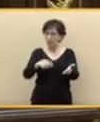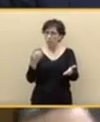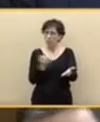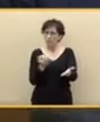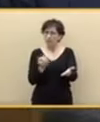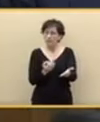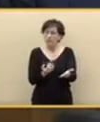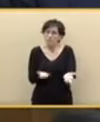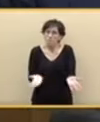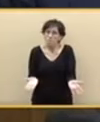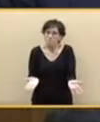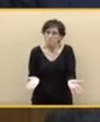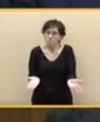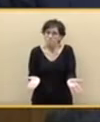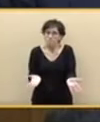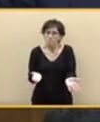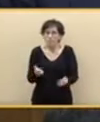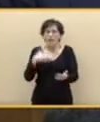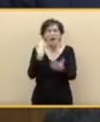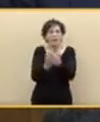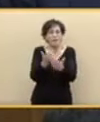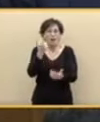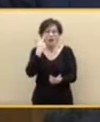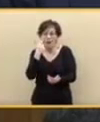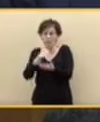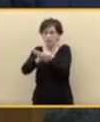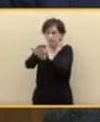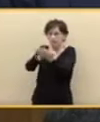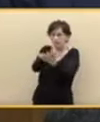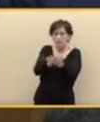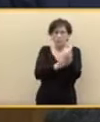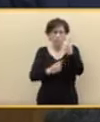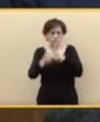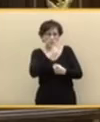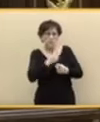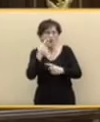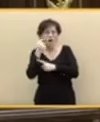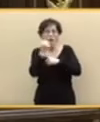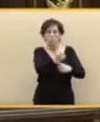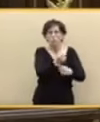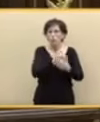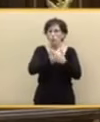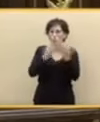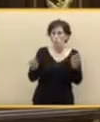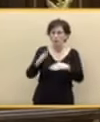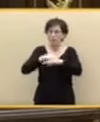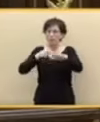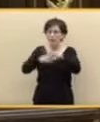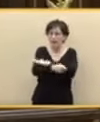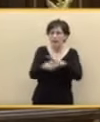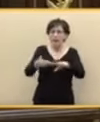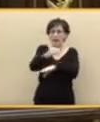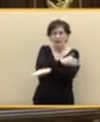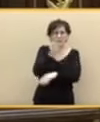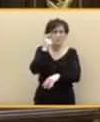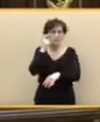ni siquiera de sondear con qué apoyos podrían contar antes de registrarla, ni siquiera si la moción era